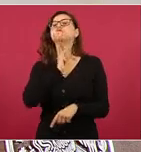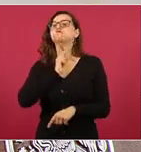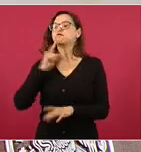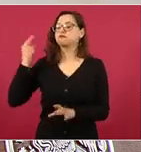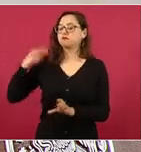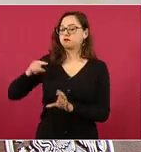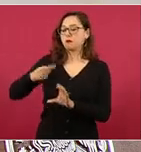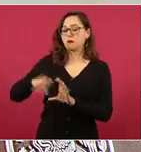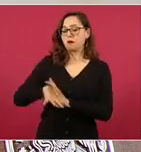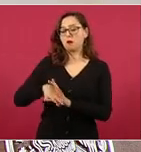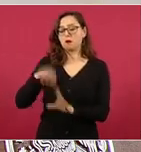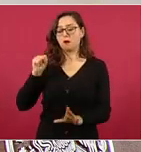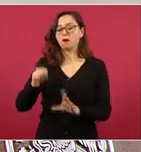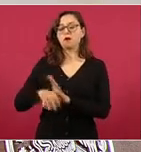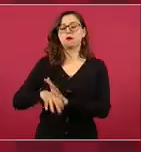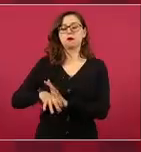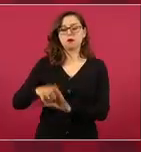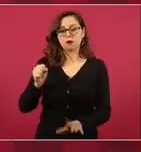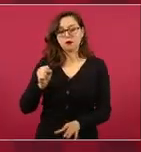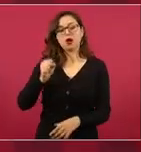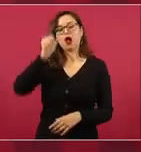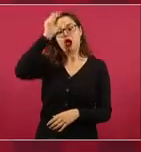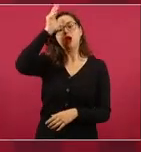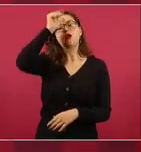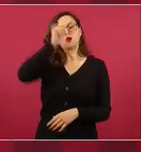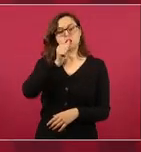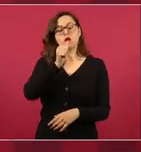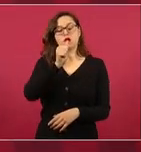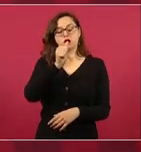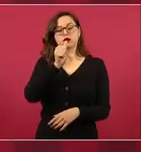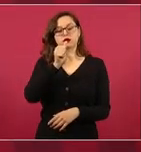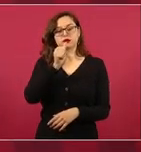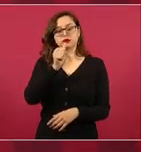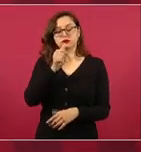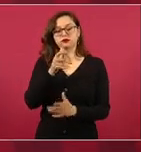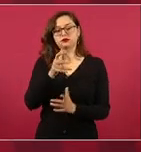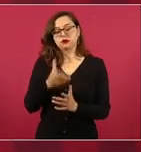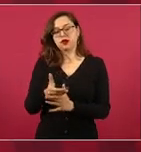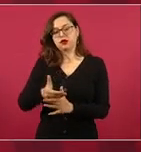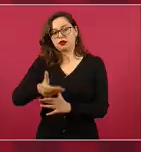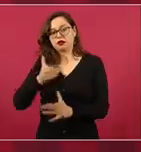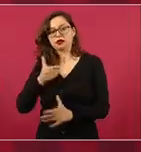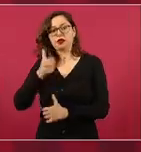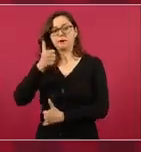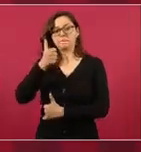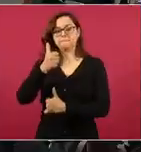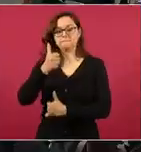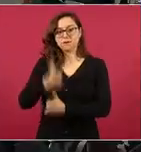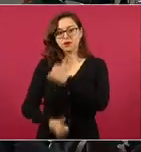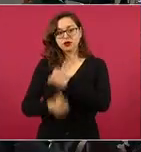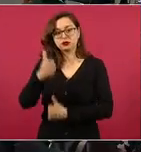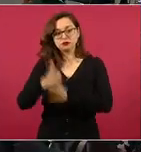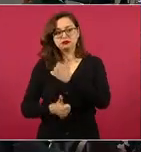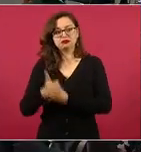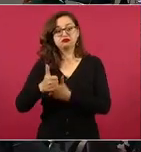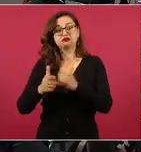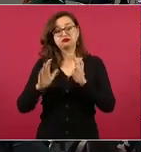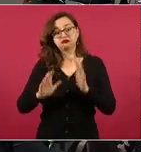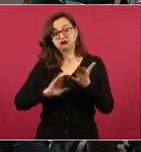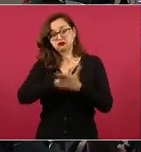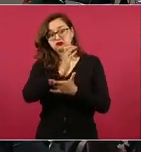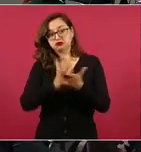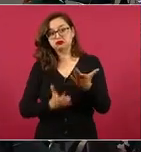los bloques o rondas que se licitaron, que hemos respetado.